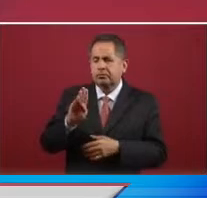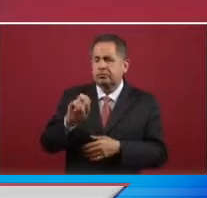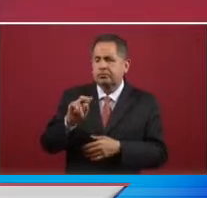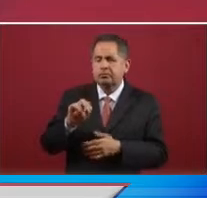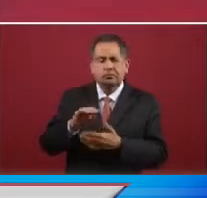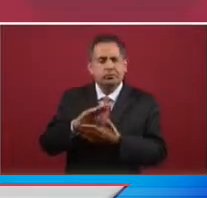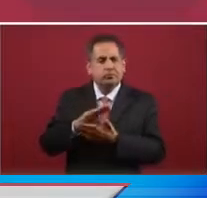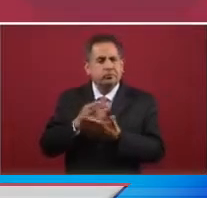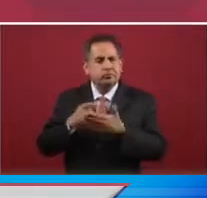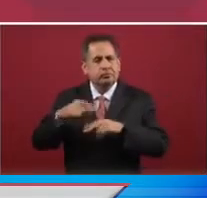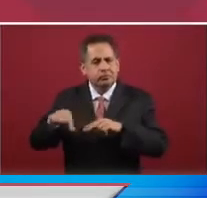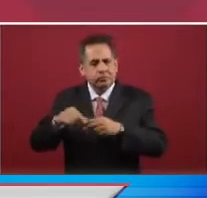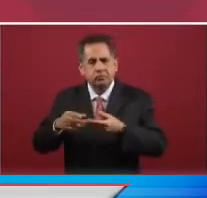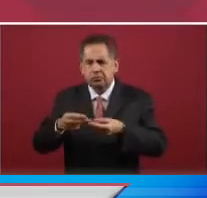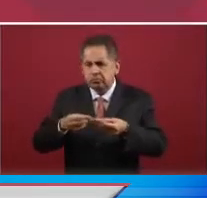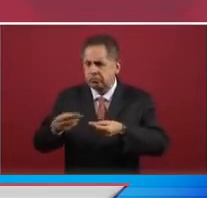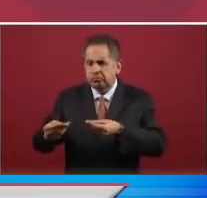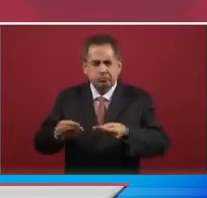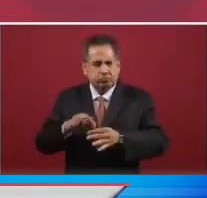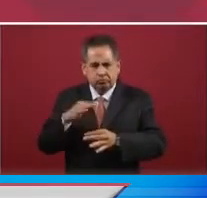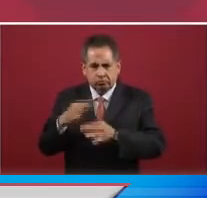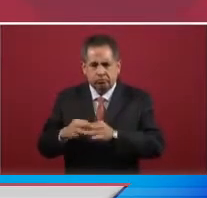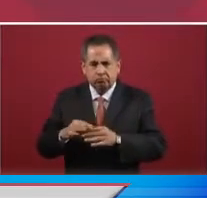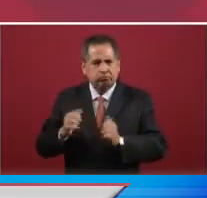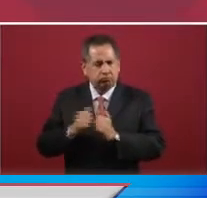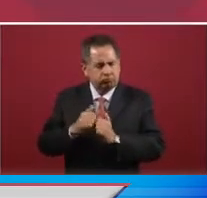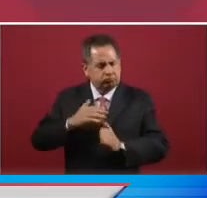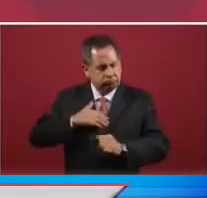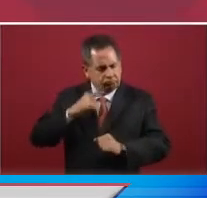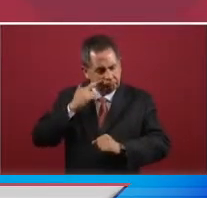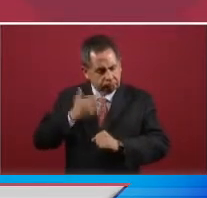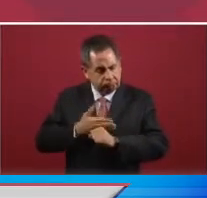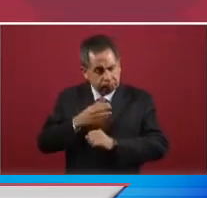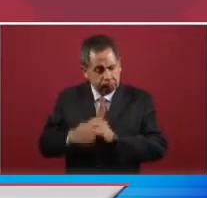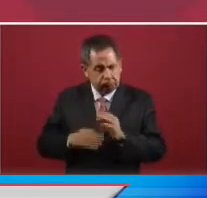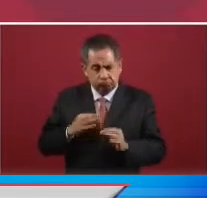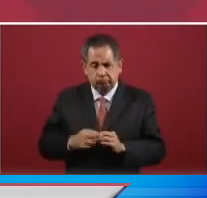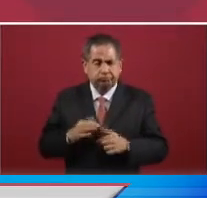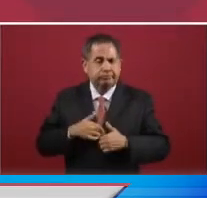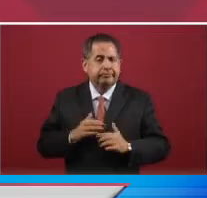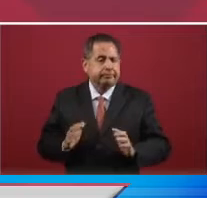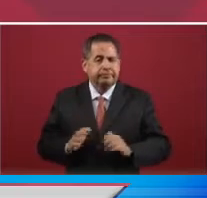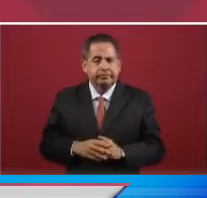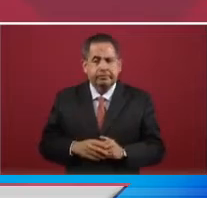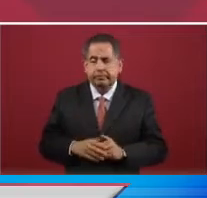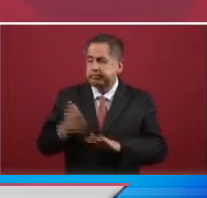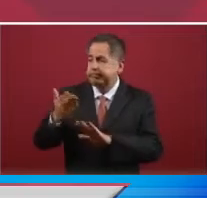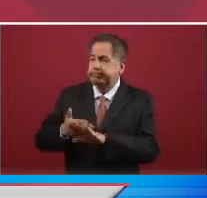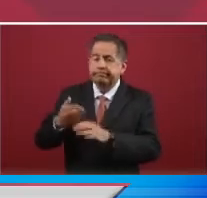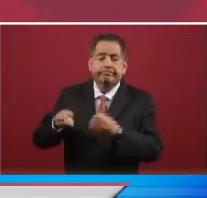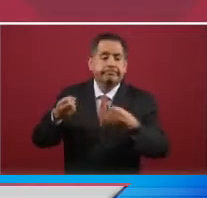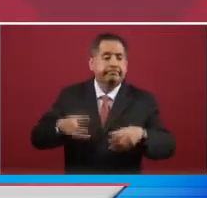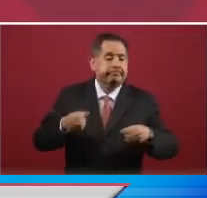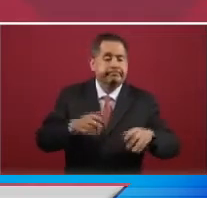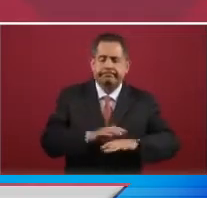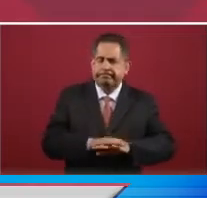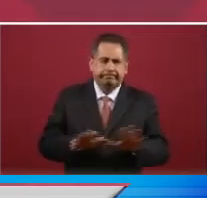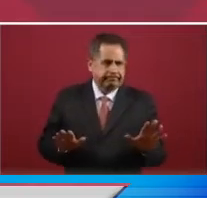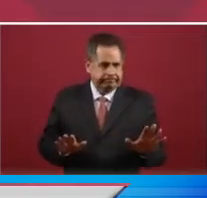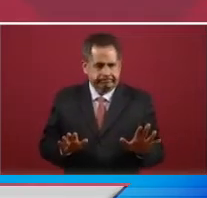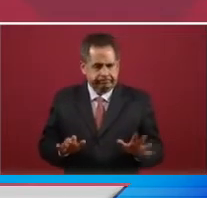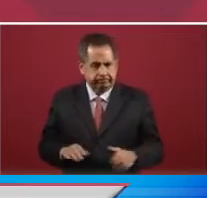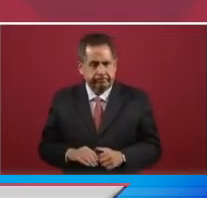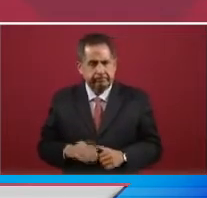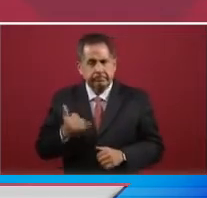la rehabilitación del actual aeropuerto modernizándolo, con la reactivación del aeropuerto de Toluca, que estaba prácticamente en el abandono, en donde el